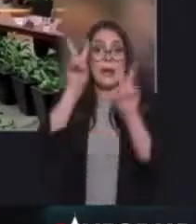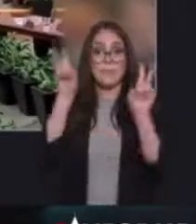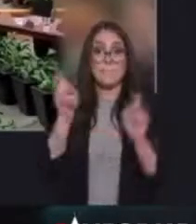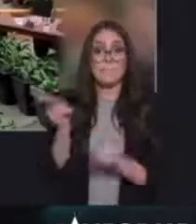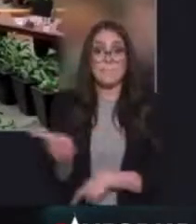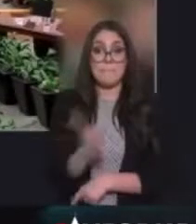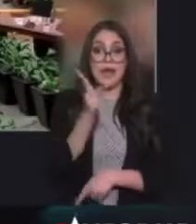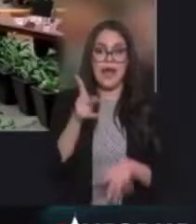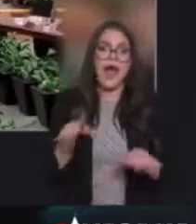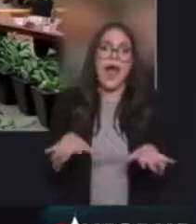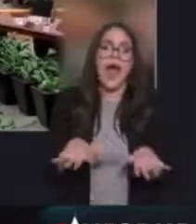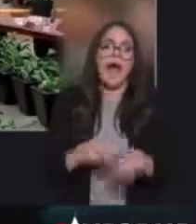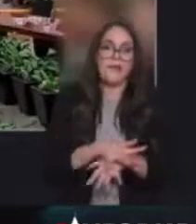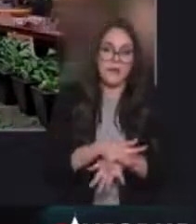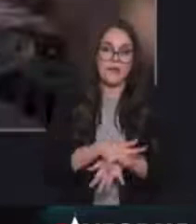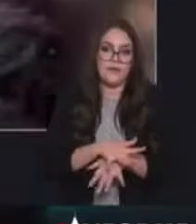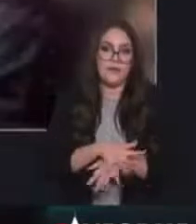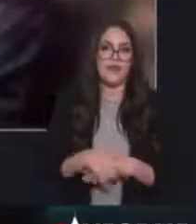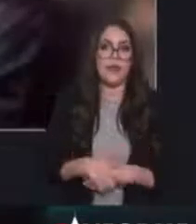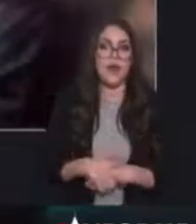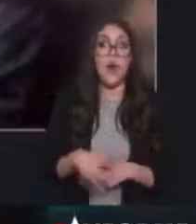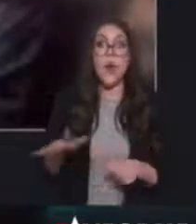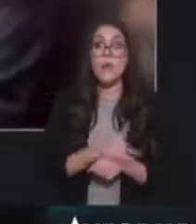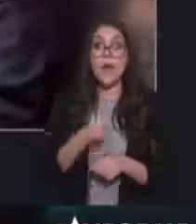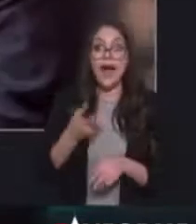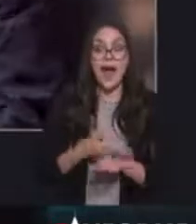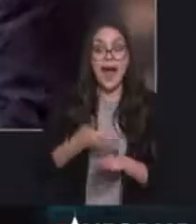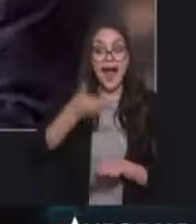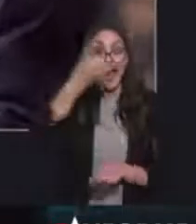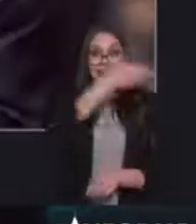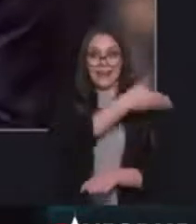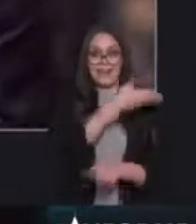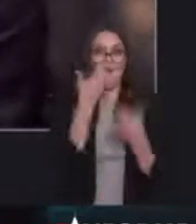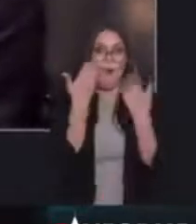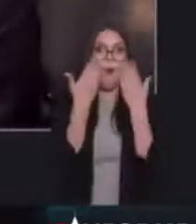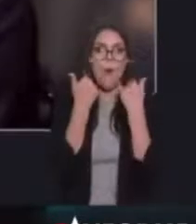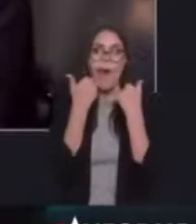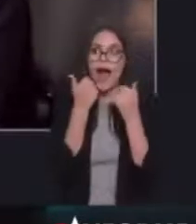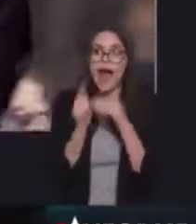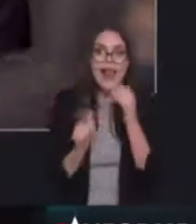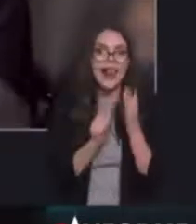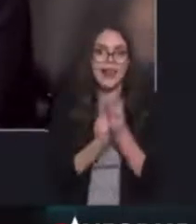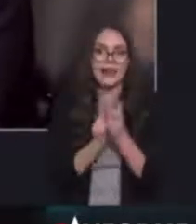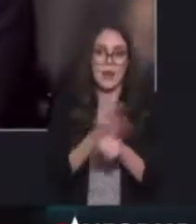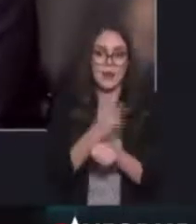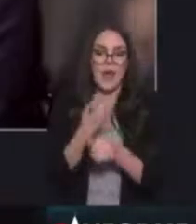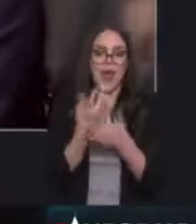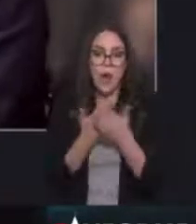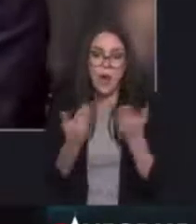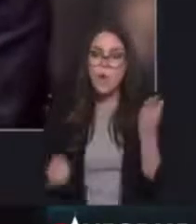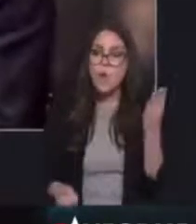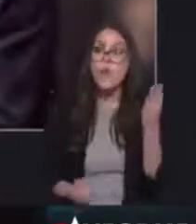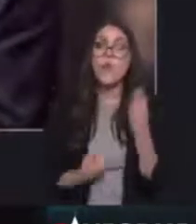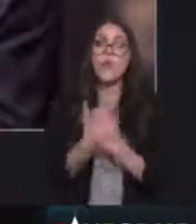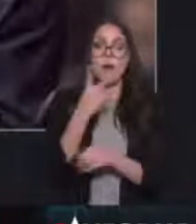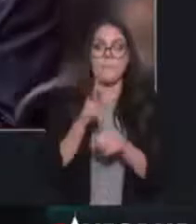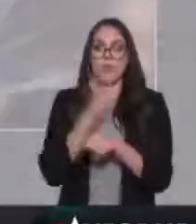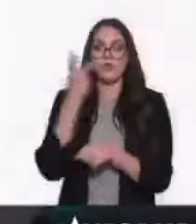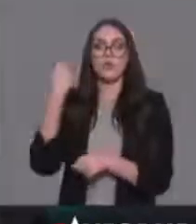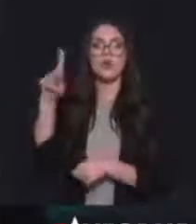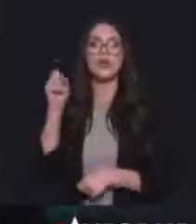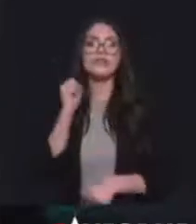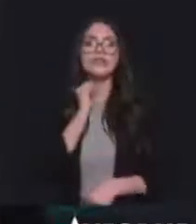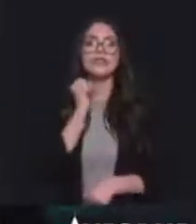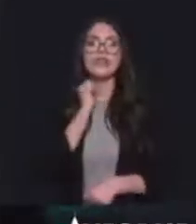era, bueno, es que en realidad no había una ley de esto, entonces se está creando la ley. Por lo tanto, había una propuesta del senador